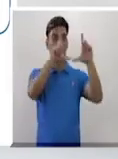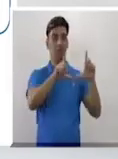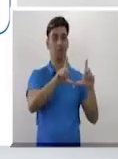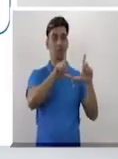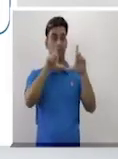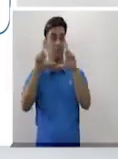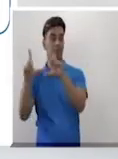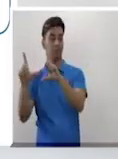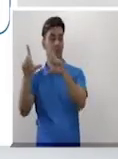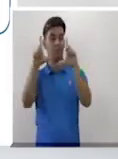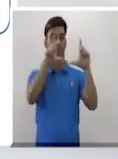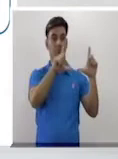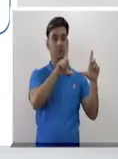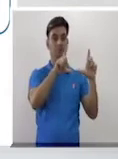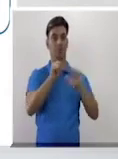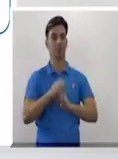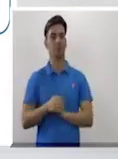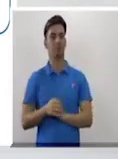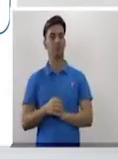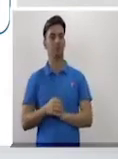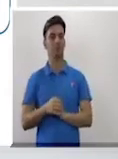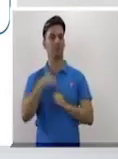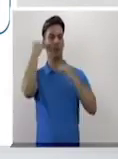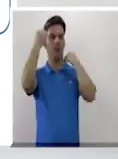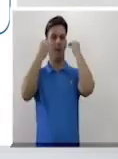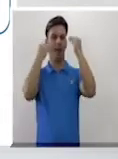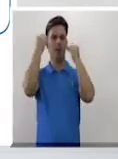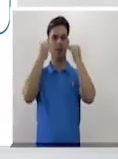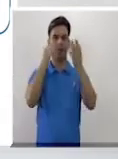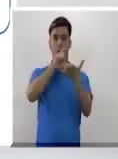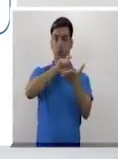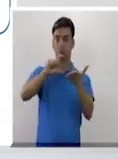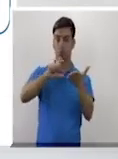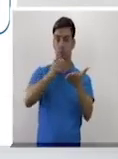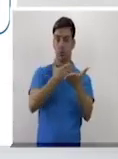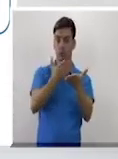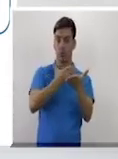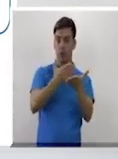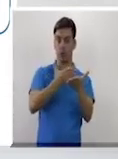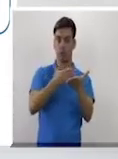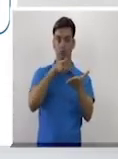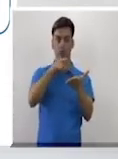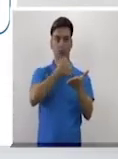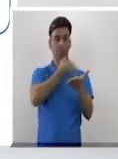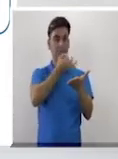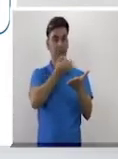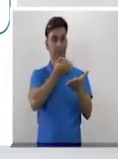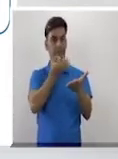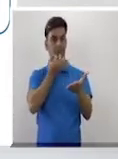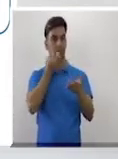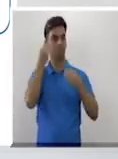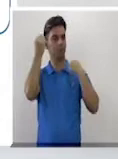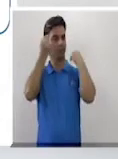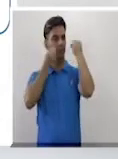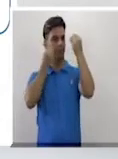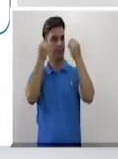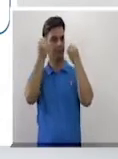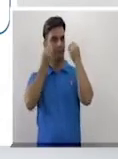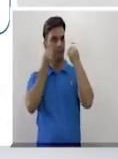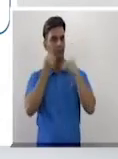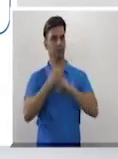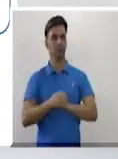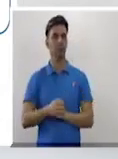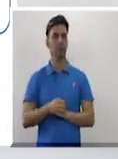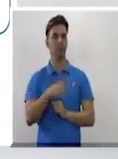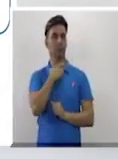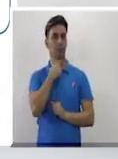ofrecimos y vas entonces a poder ir analizando detalladamente cada una de las